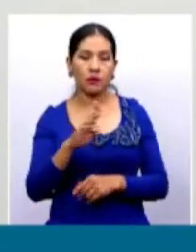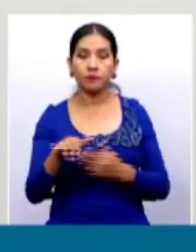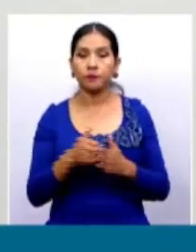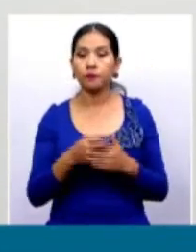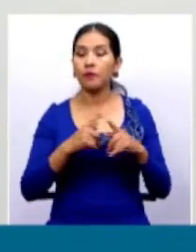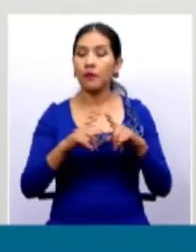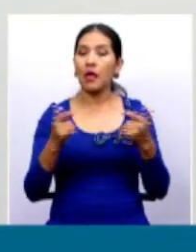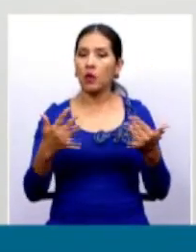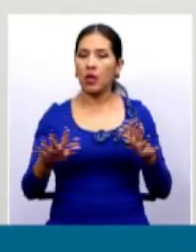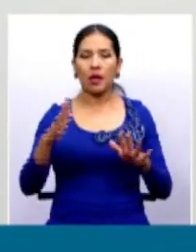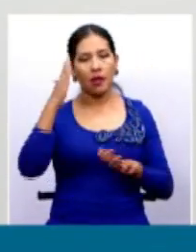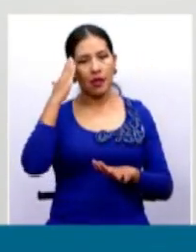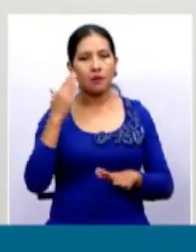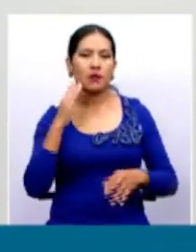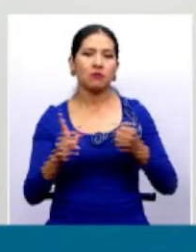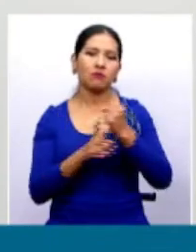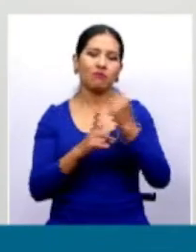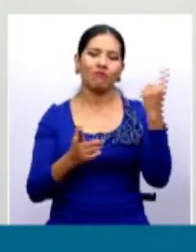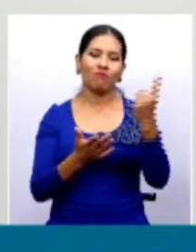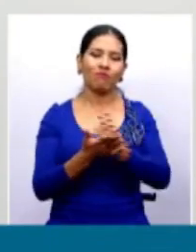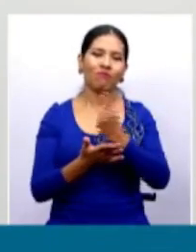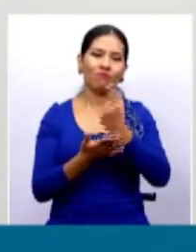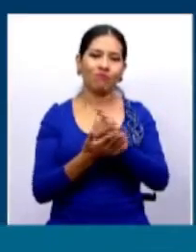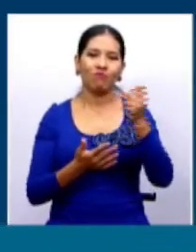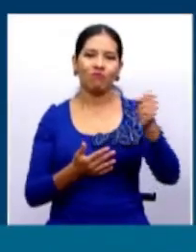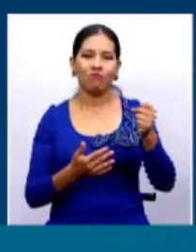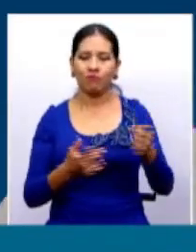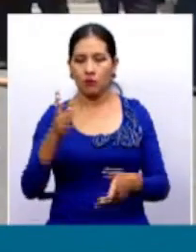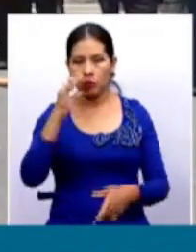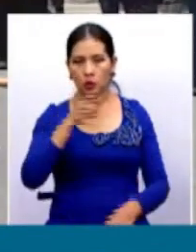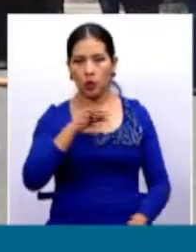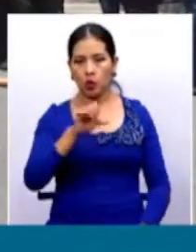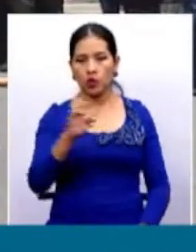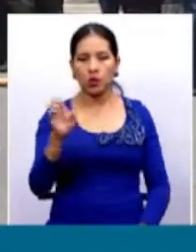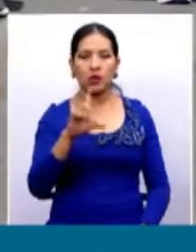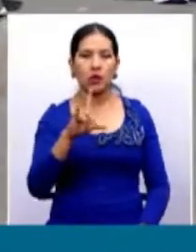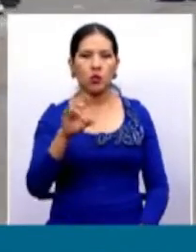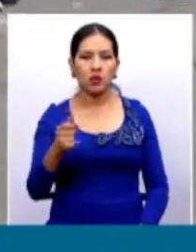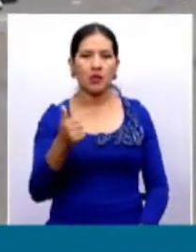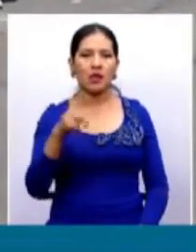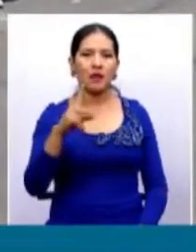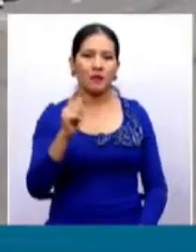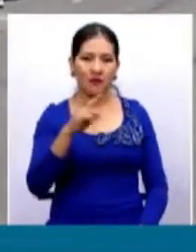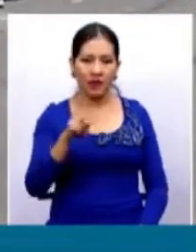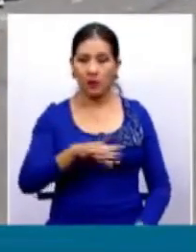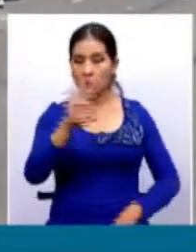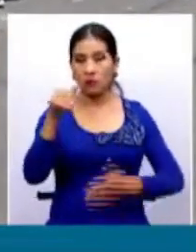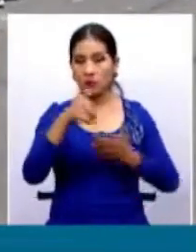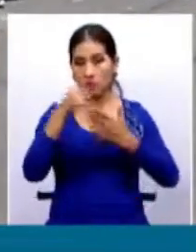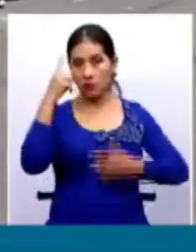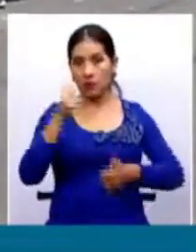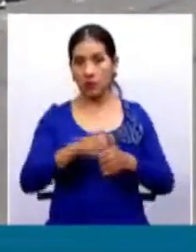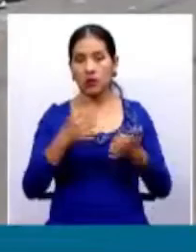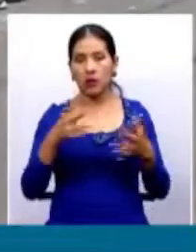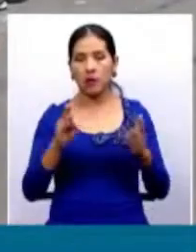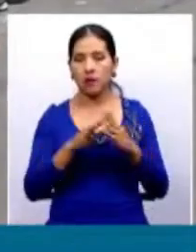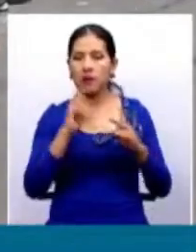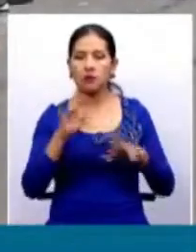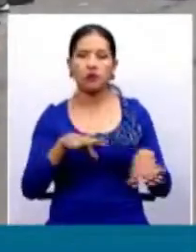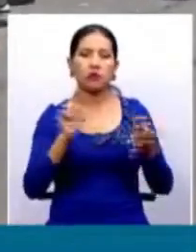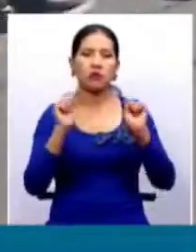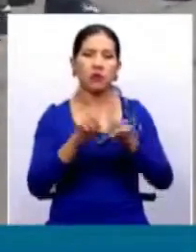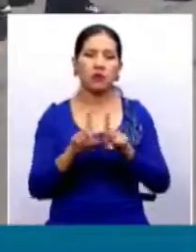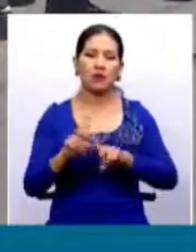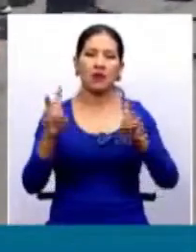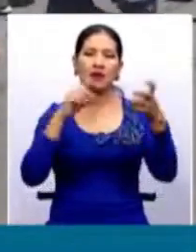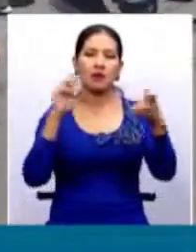está encabezado obviamente como siempre José Luis Álvarez que recordarán que también se tomó el Ministerio